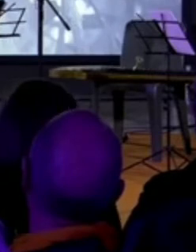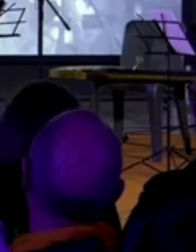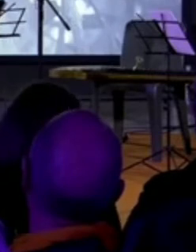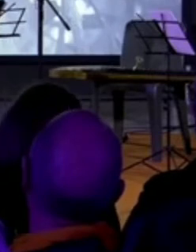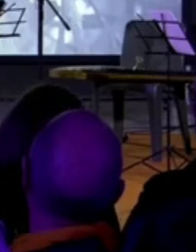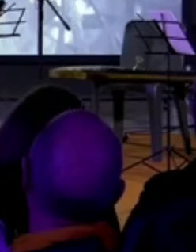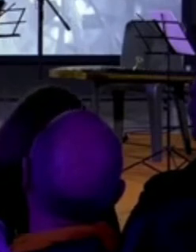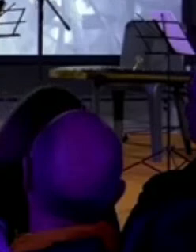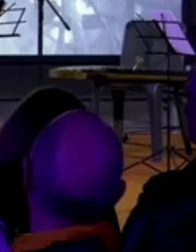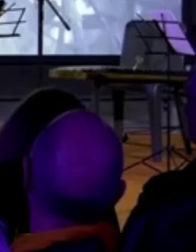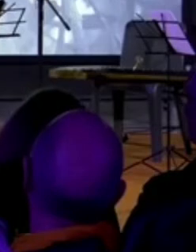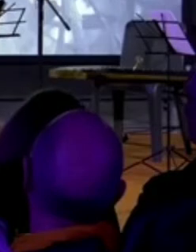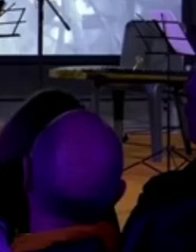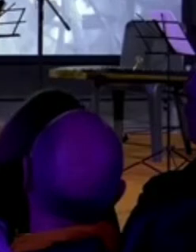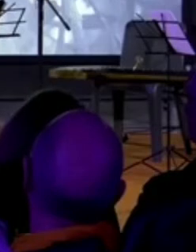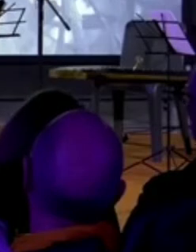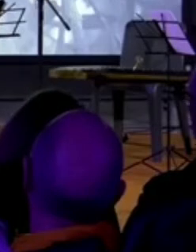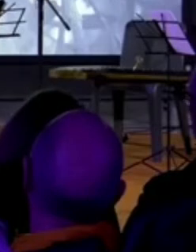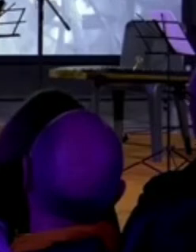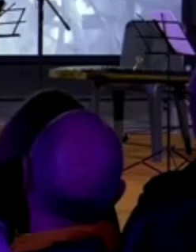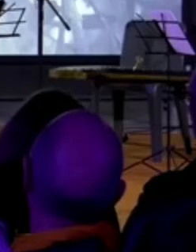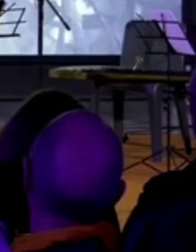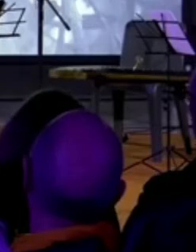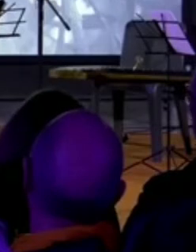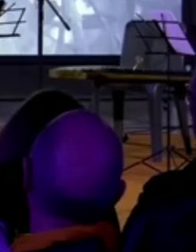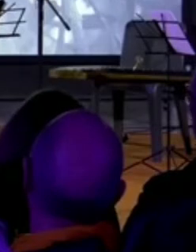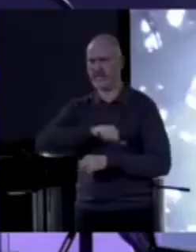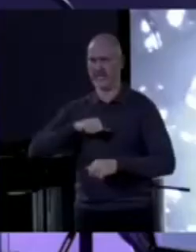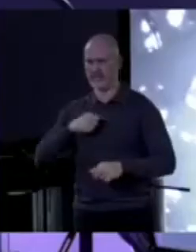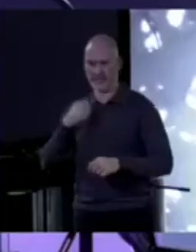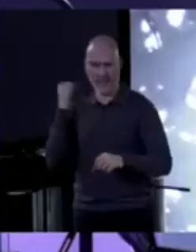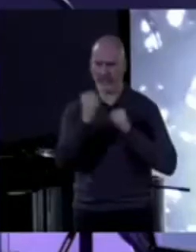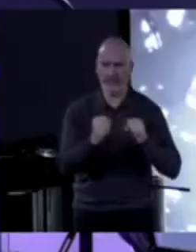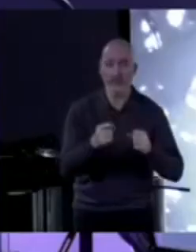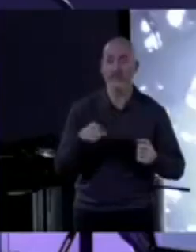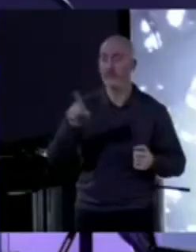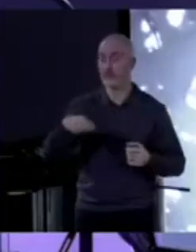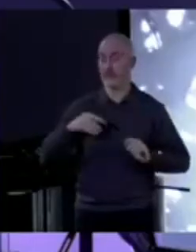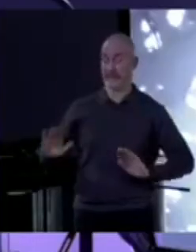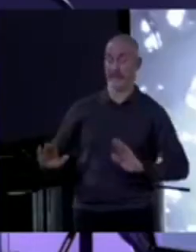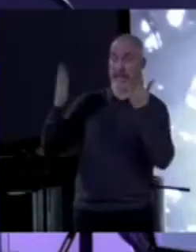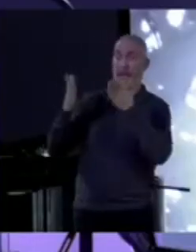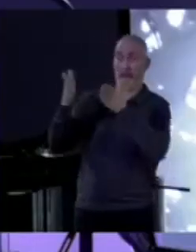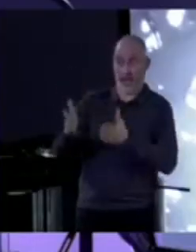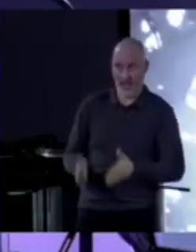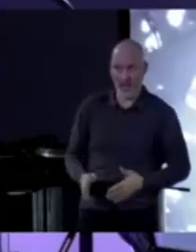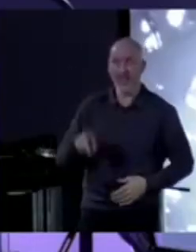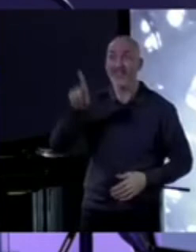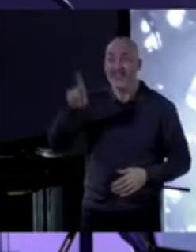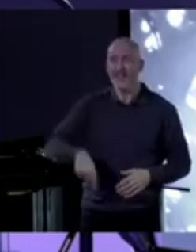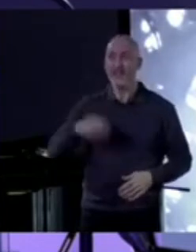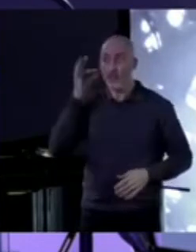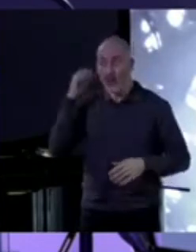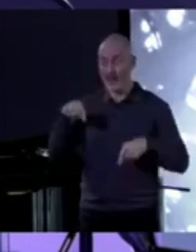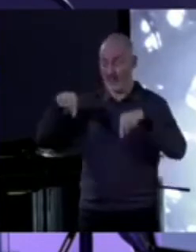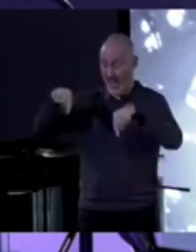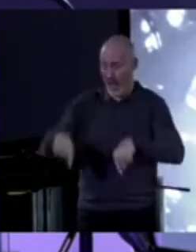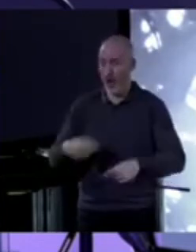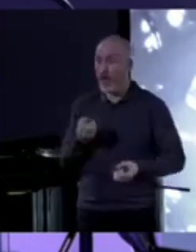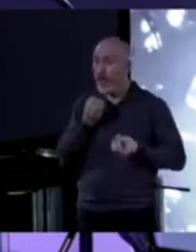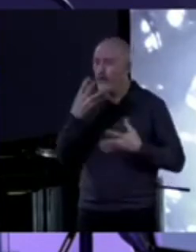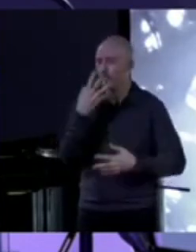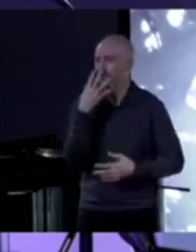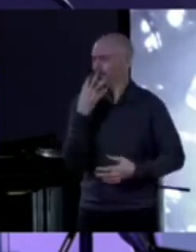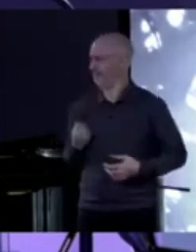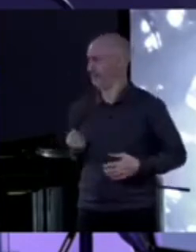asesinados o huérfanos por el terrorismo machista, a las supervivientes y a todas aquellas mujeres que a día de hoy siguen sin contarlo por